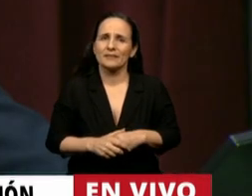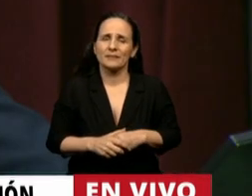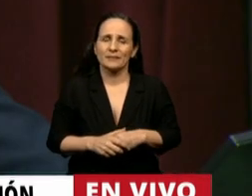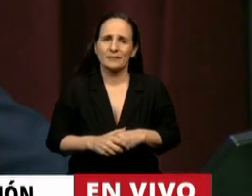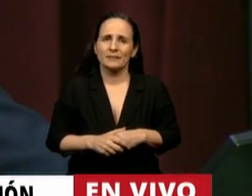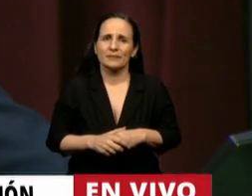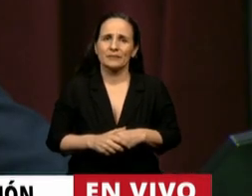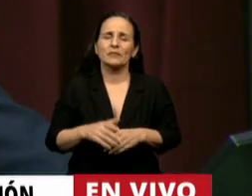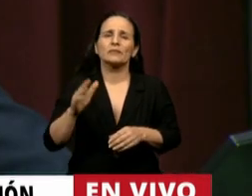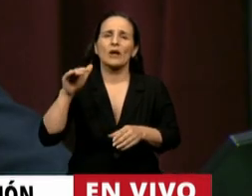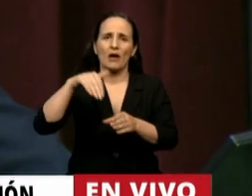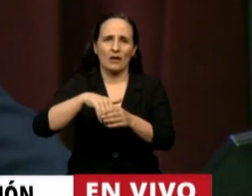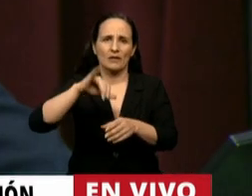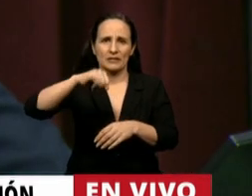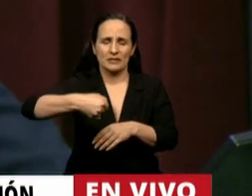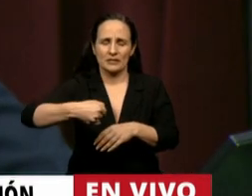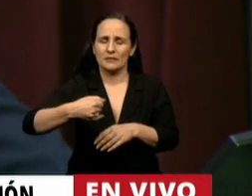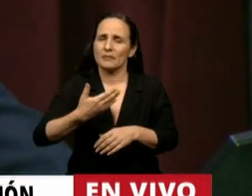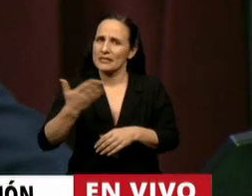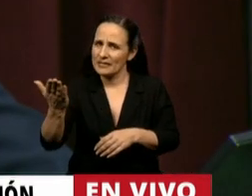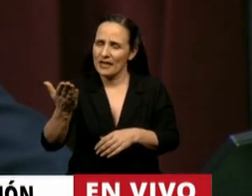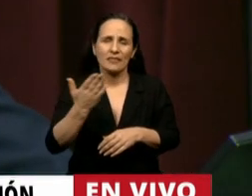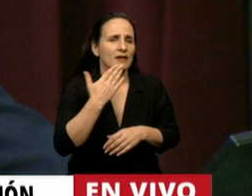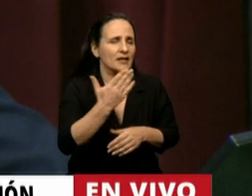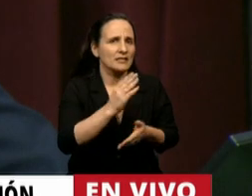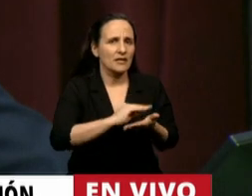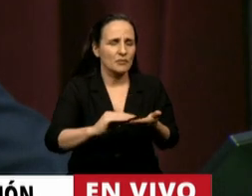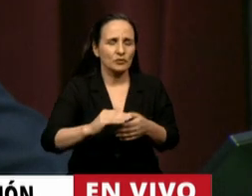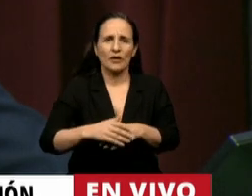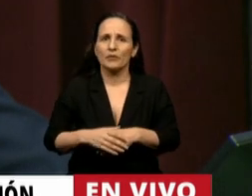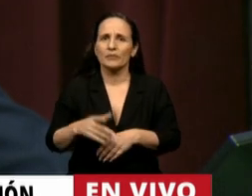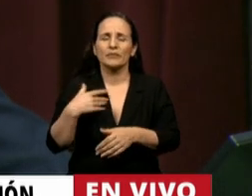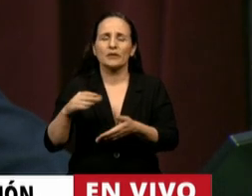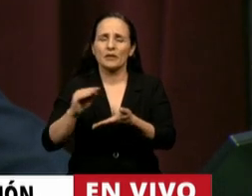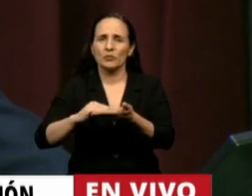gailard presidente Gracias diputada diputado